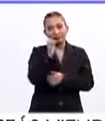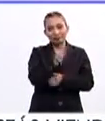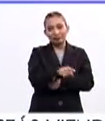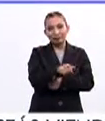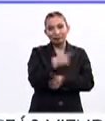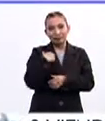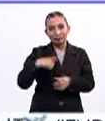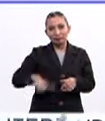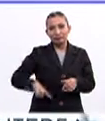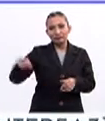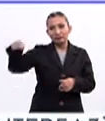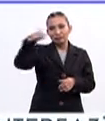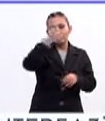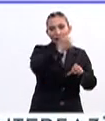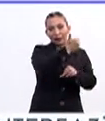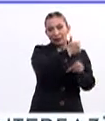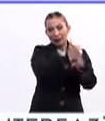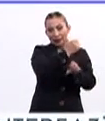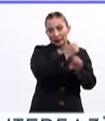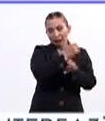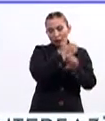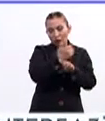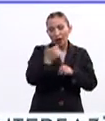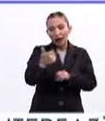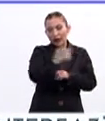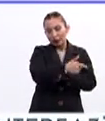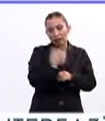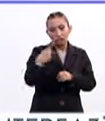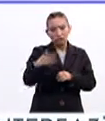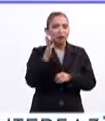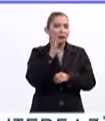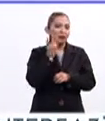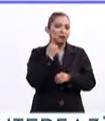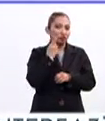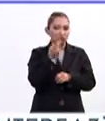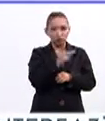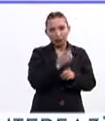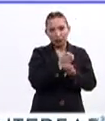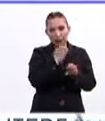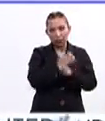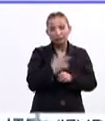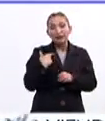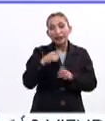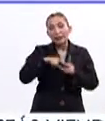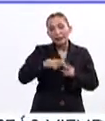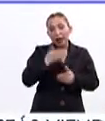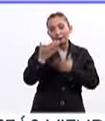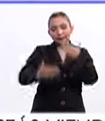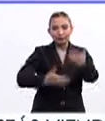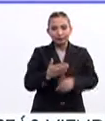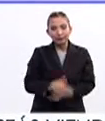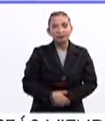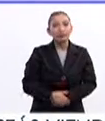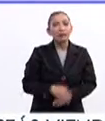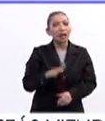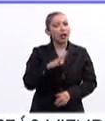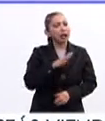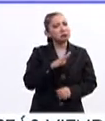de los gobiernos estatales, de los congresos estatales, y a partir de eso entrar en acción.